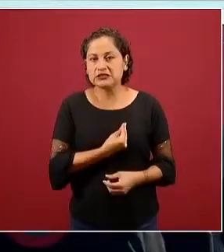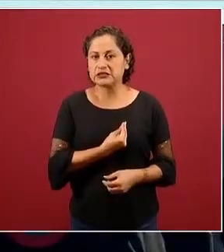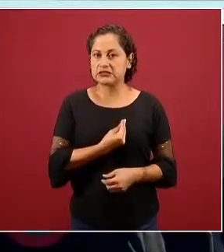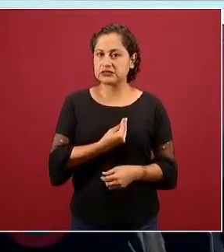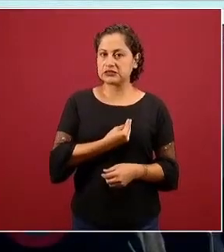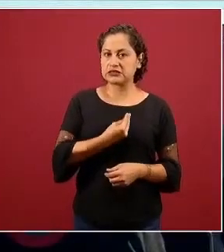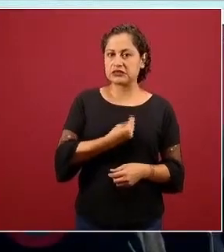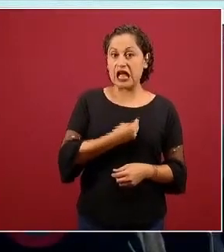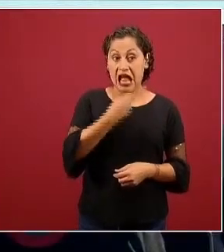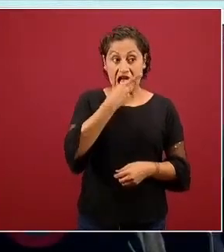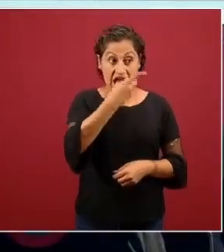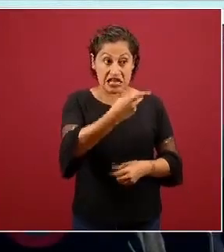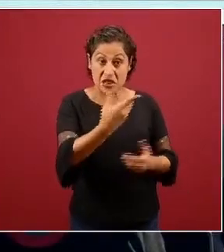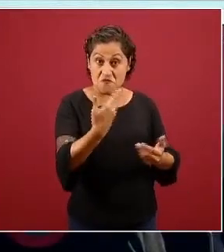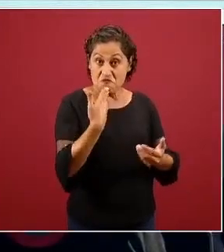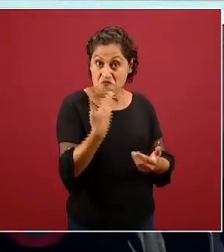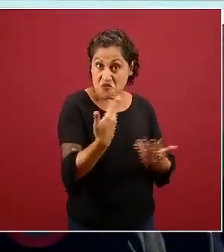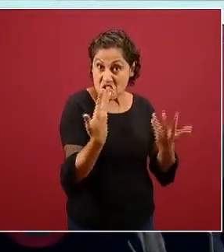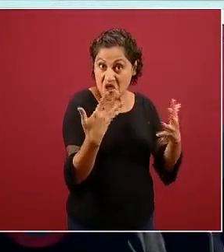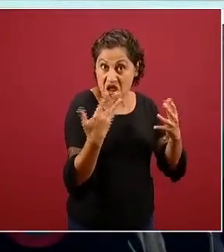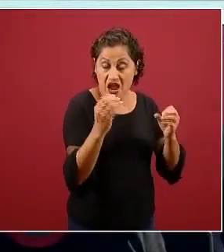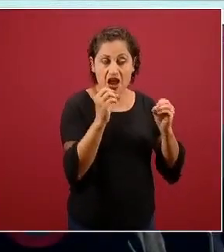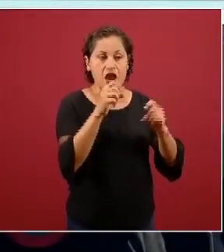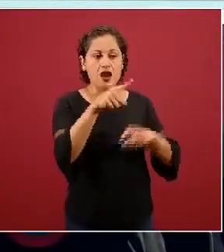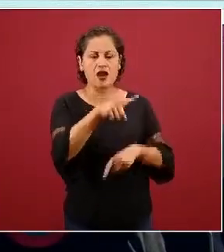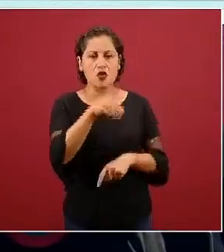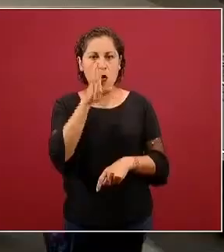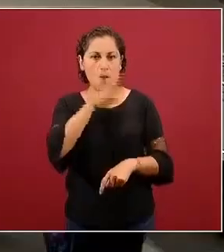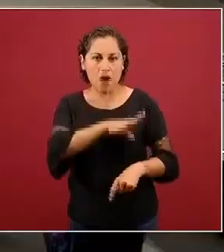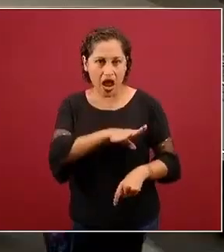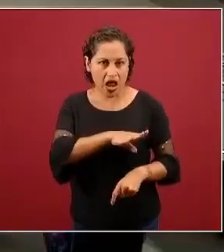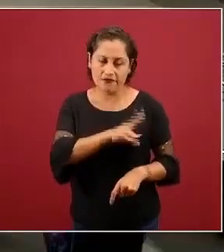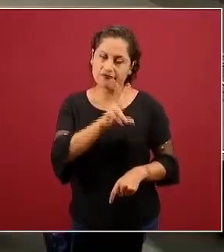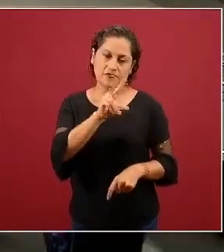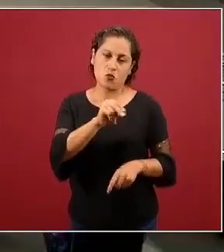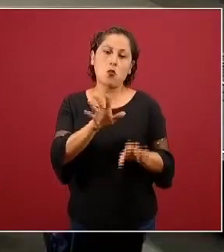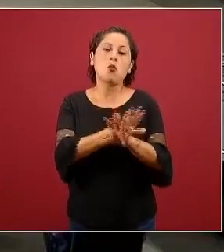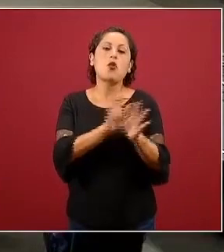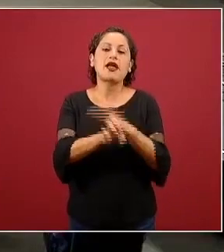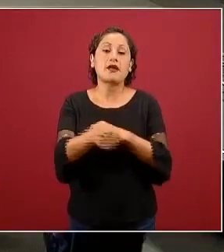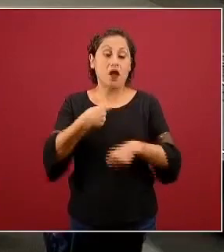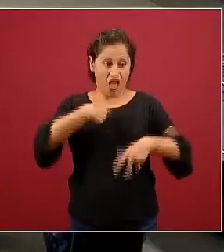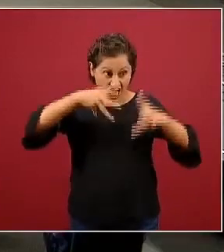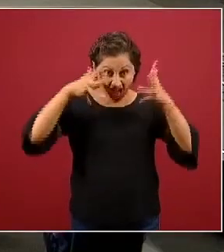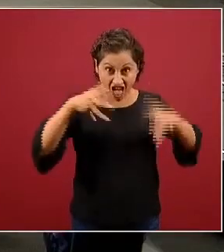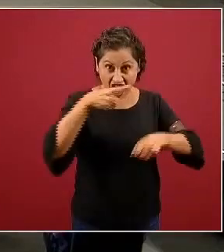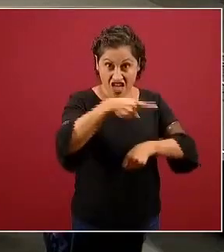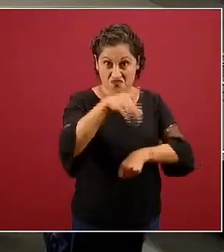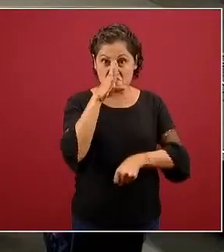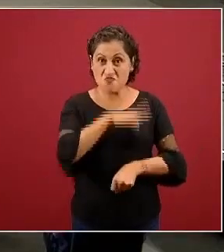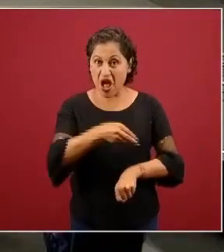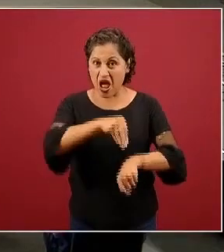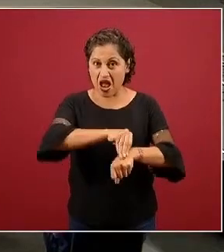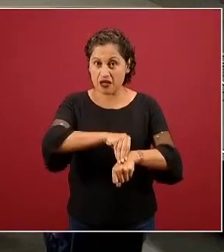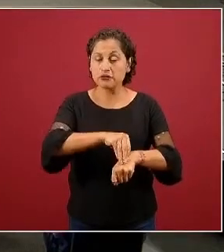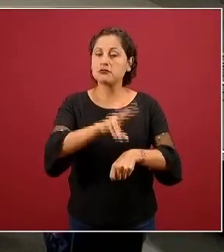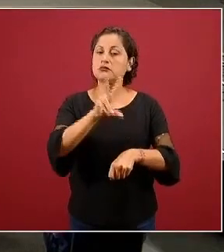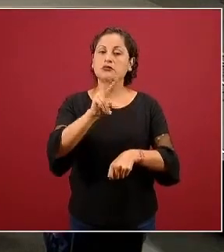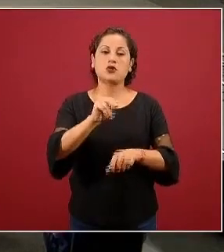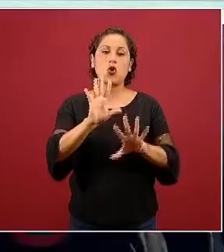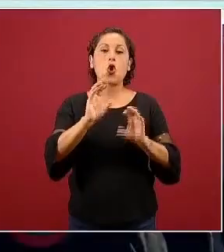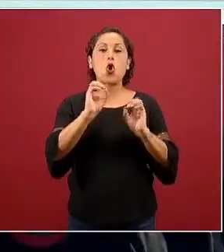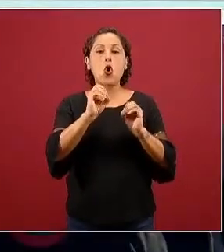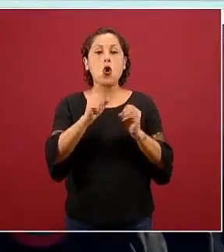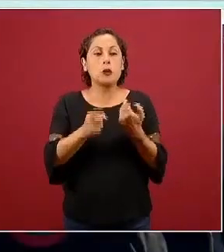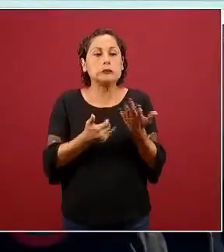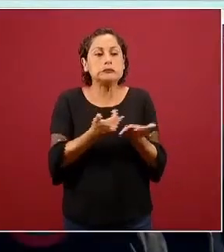positiva ni negativa. ¿Qué es atención positiva y negativa? Es decir, no ir a regañar, ni tampoco ir a decir, me disculpas,